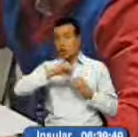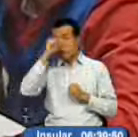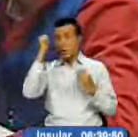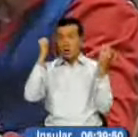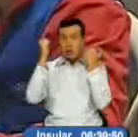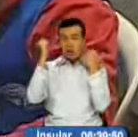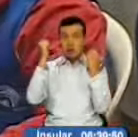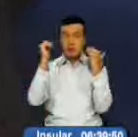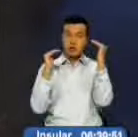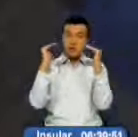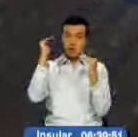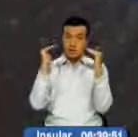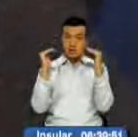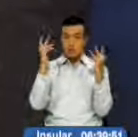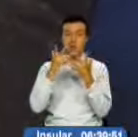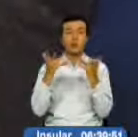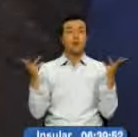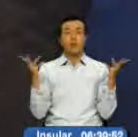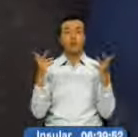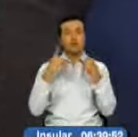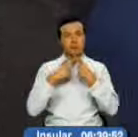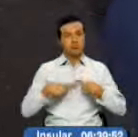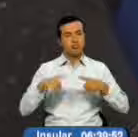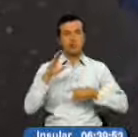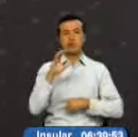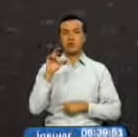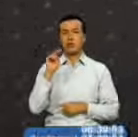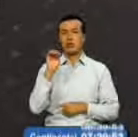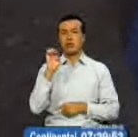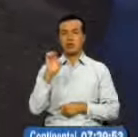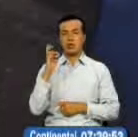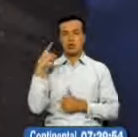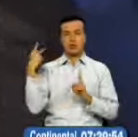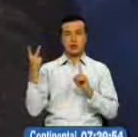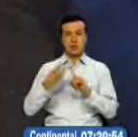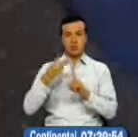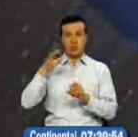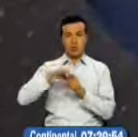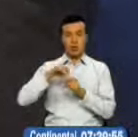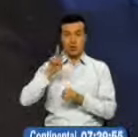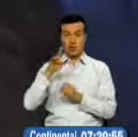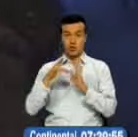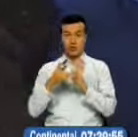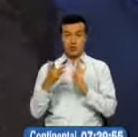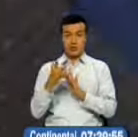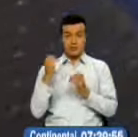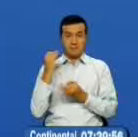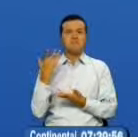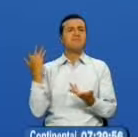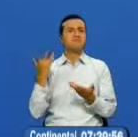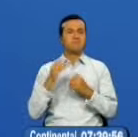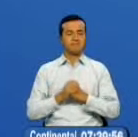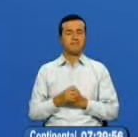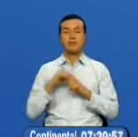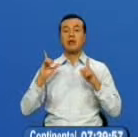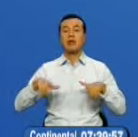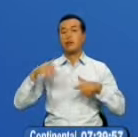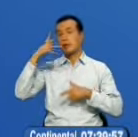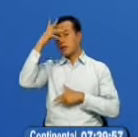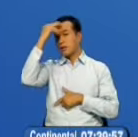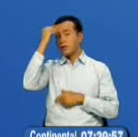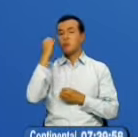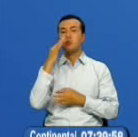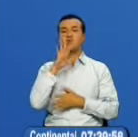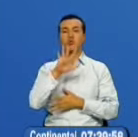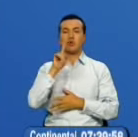variación significativa. Los valores de hechos públicos por el CNE tras la segunda vuelta del pasado 2 de abril fueron Lenín Moreno, Jorge Glass,